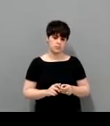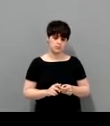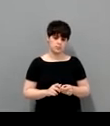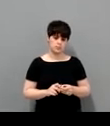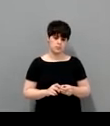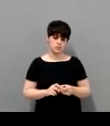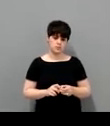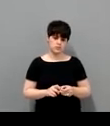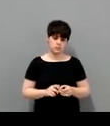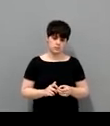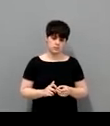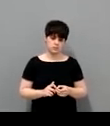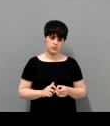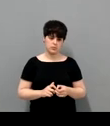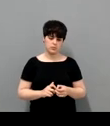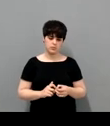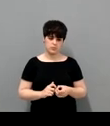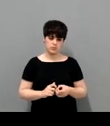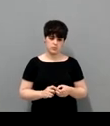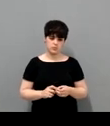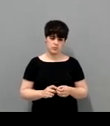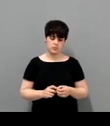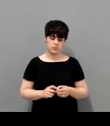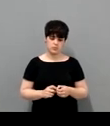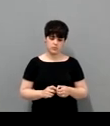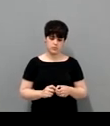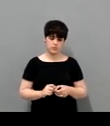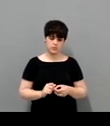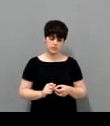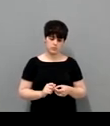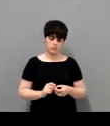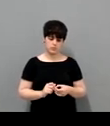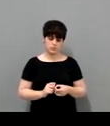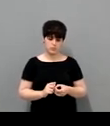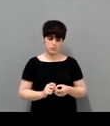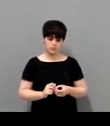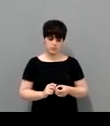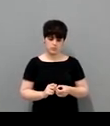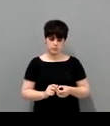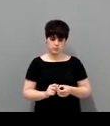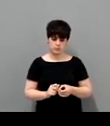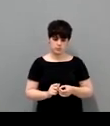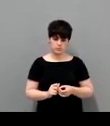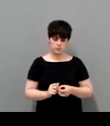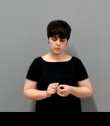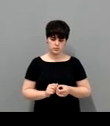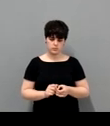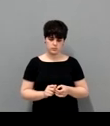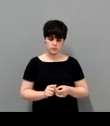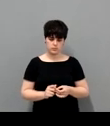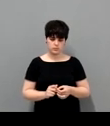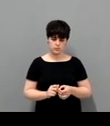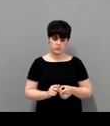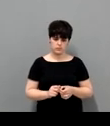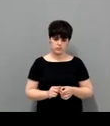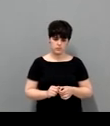no pienso en cambiar las cosas para que me vean